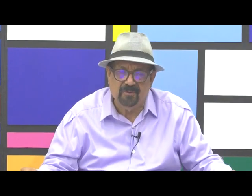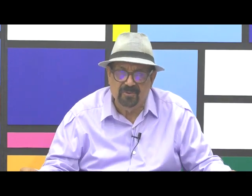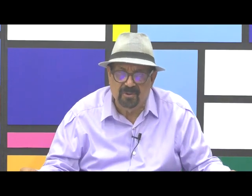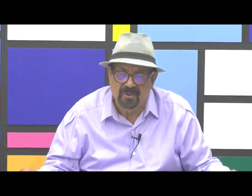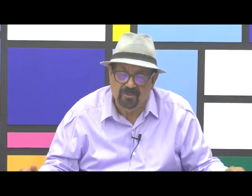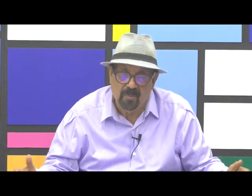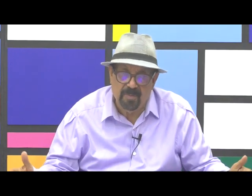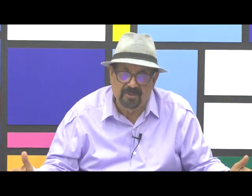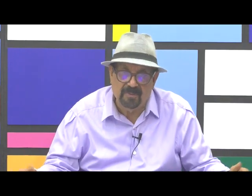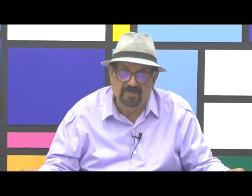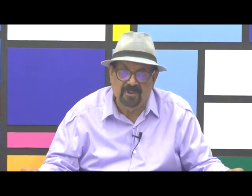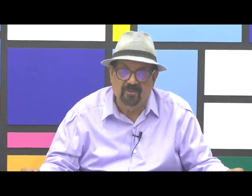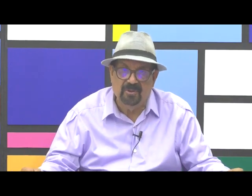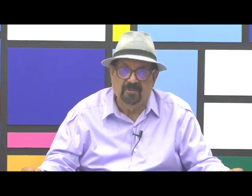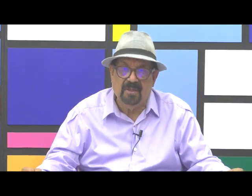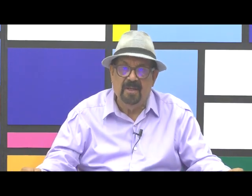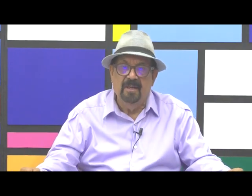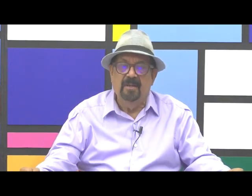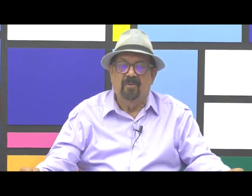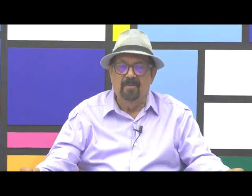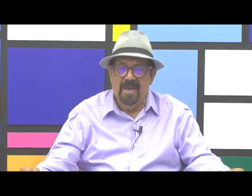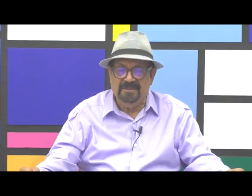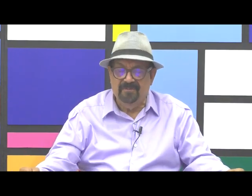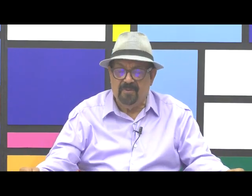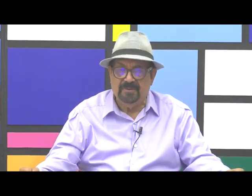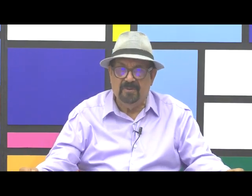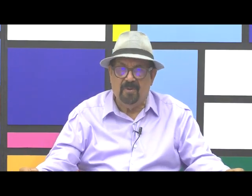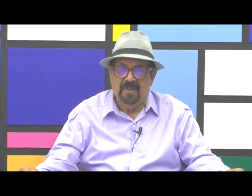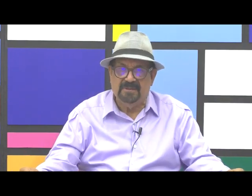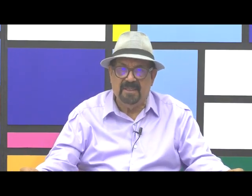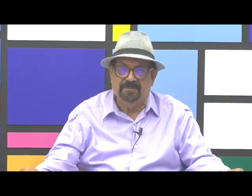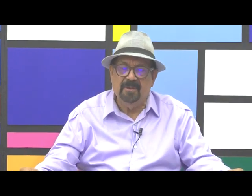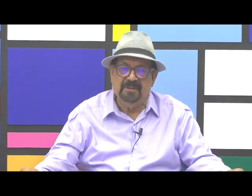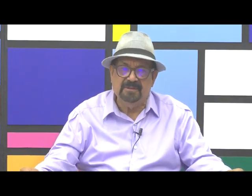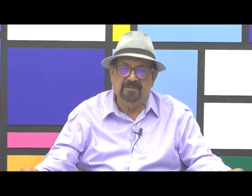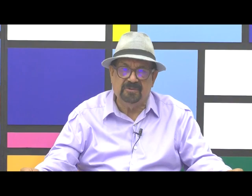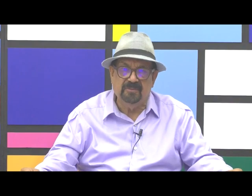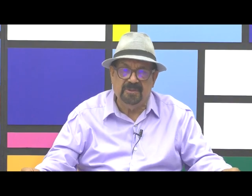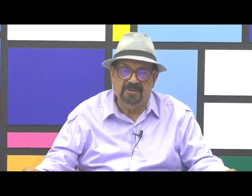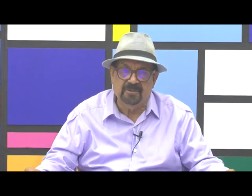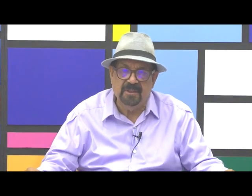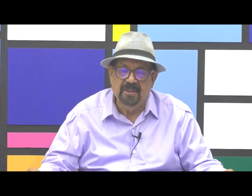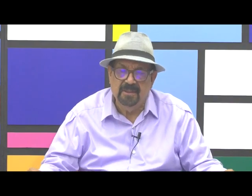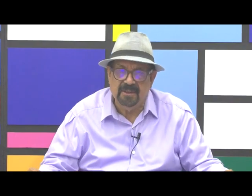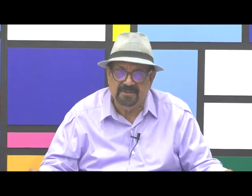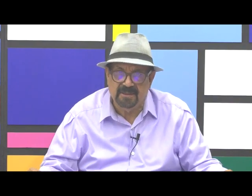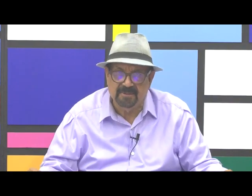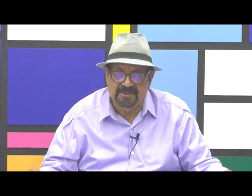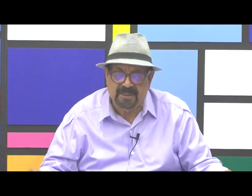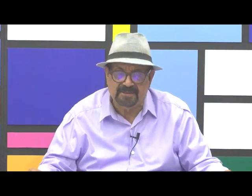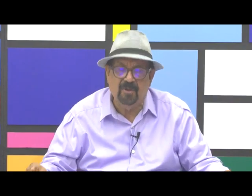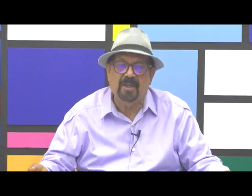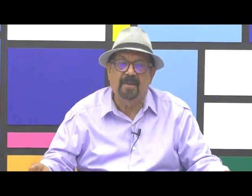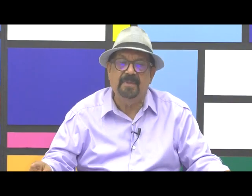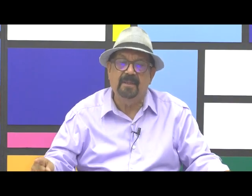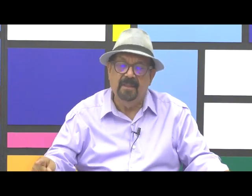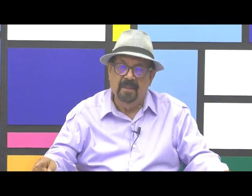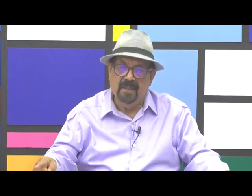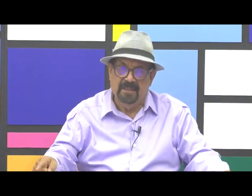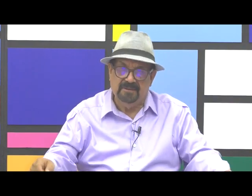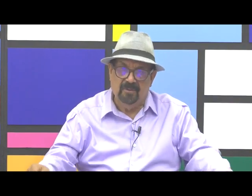vamos a continuar, en unos momentos vamos a continuar con más información, con más charlas, pero antes escuchemos estos interesantes mensajes. No le